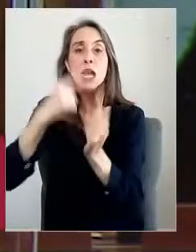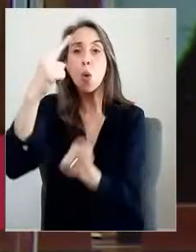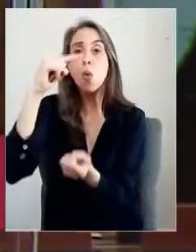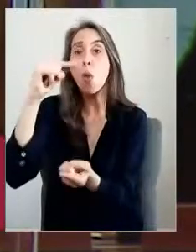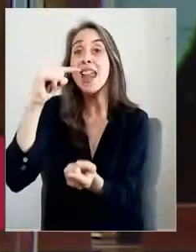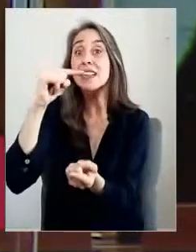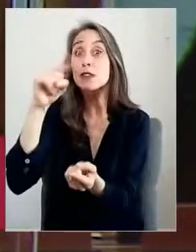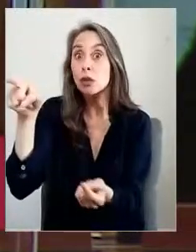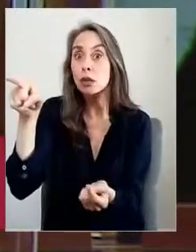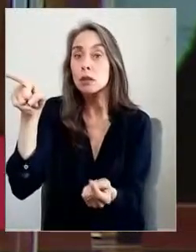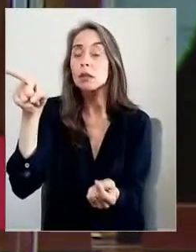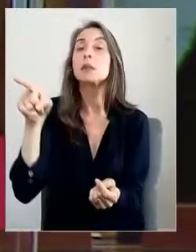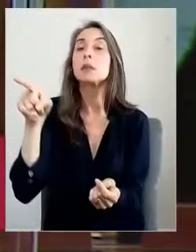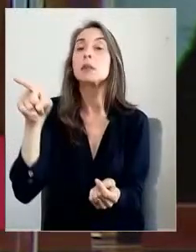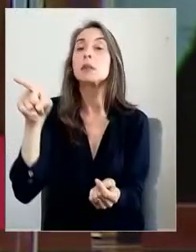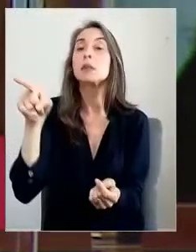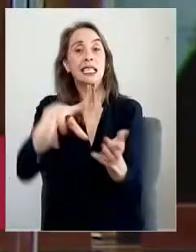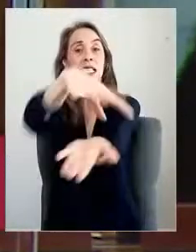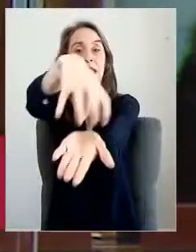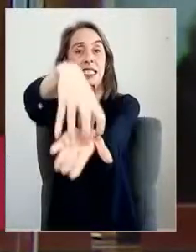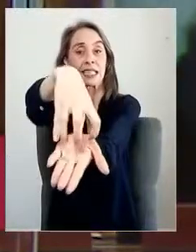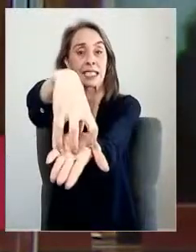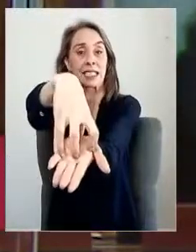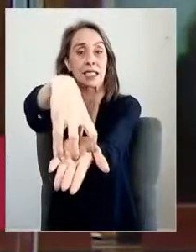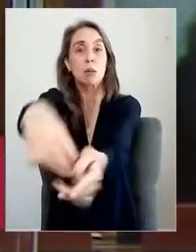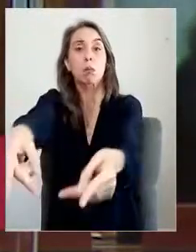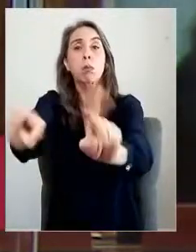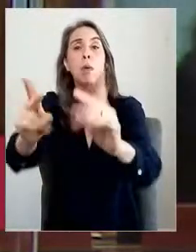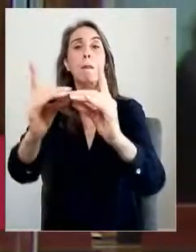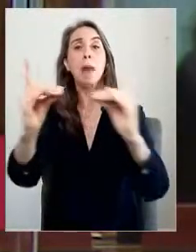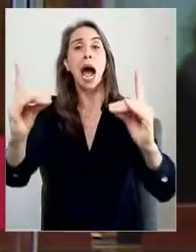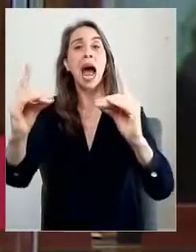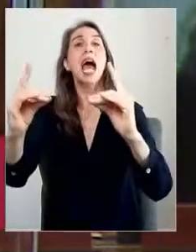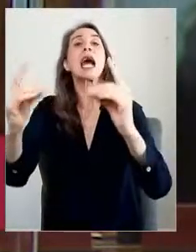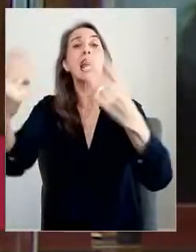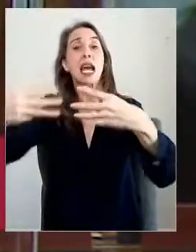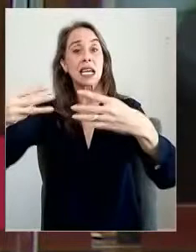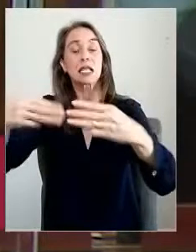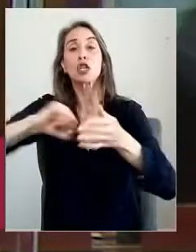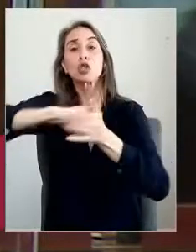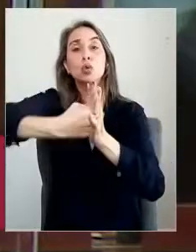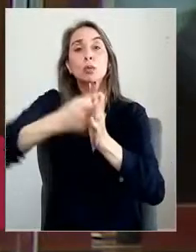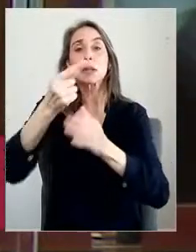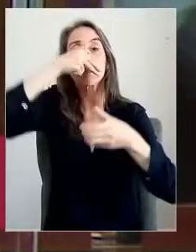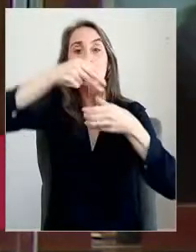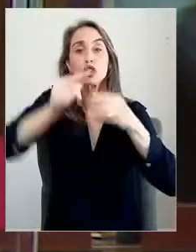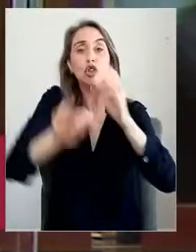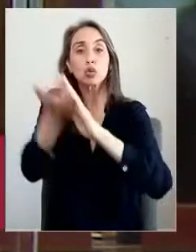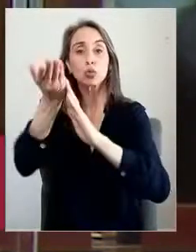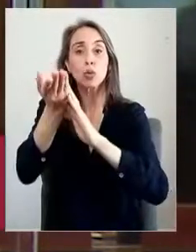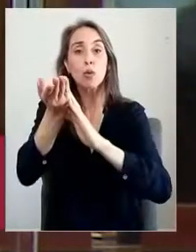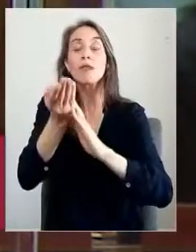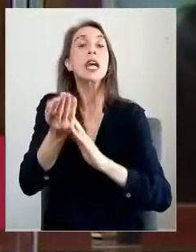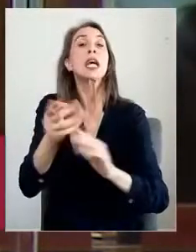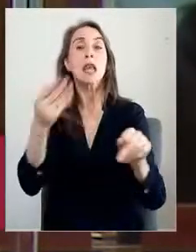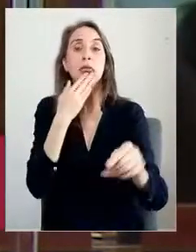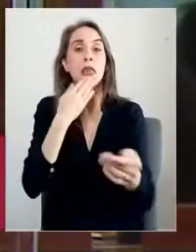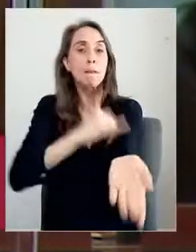este congelamiento de precios que se ha hecho para Magallanes y Aysén también se aplique para la región de los lagos, porque es sumamente injusto.